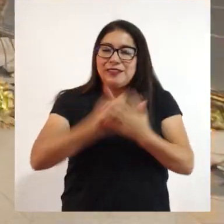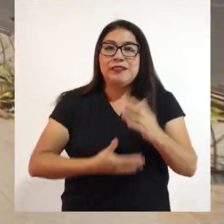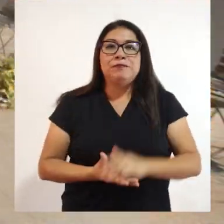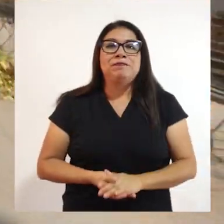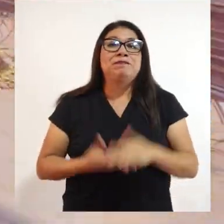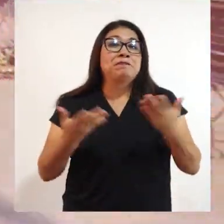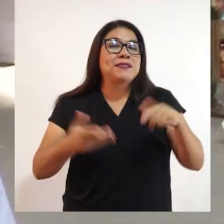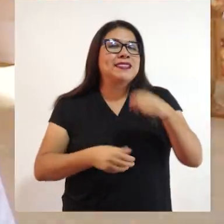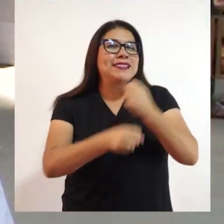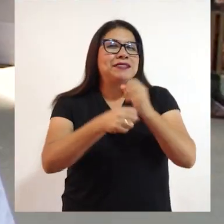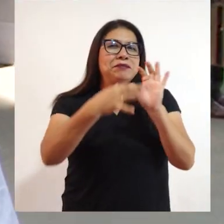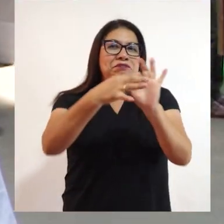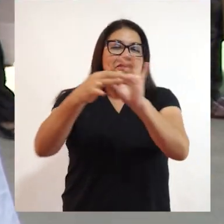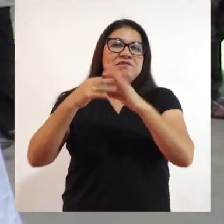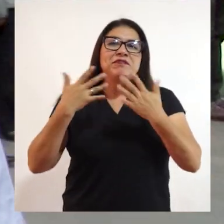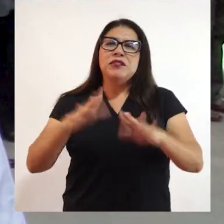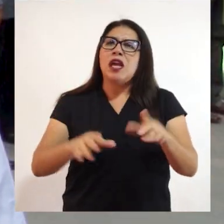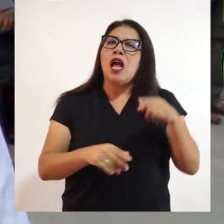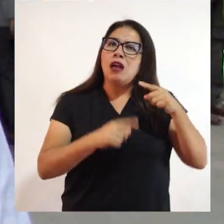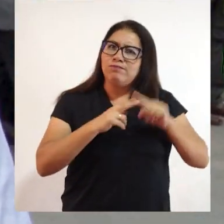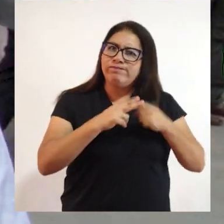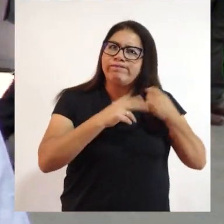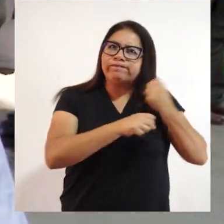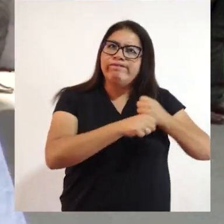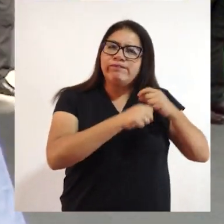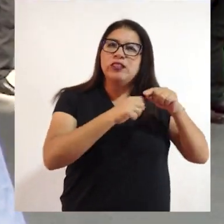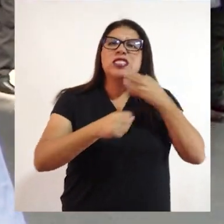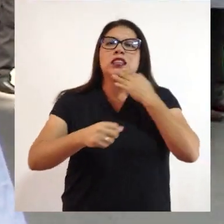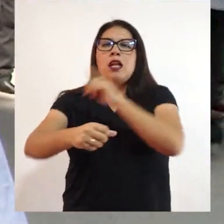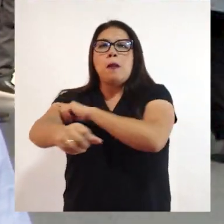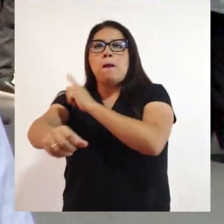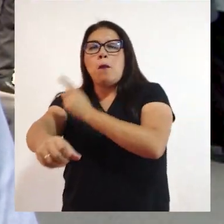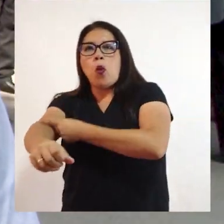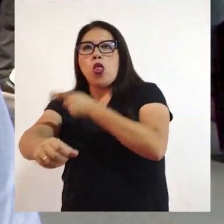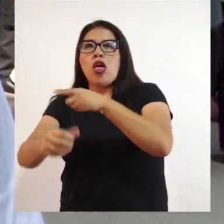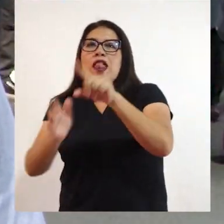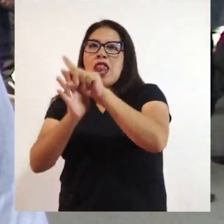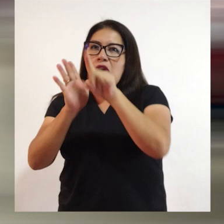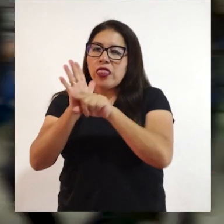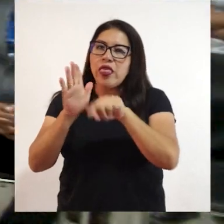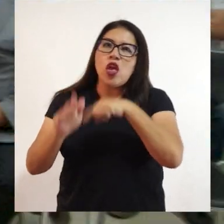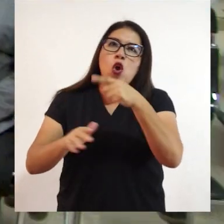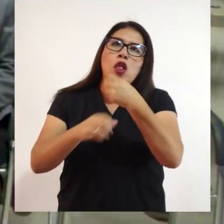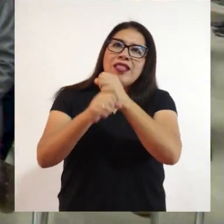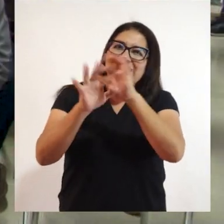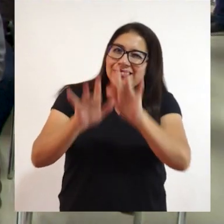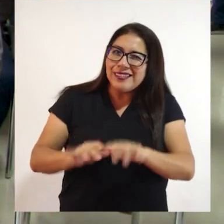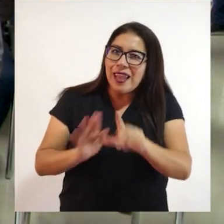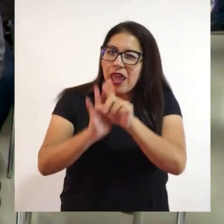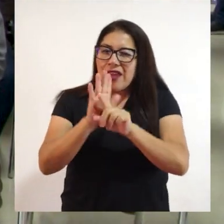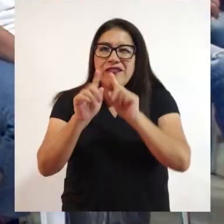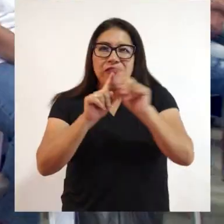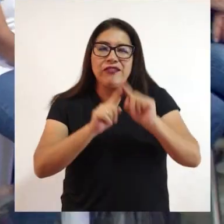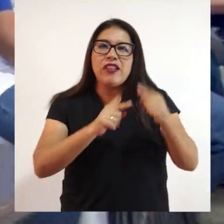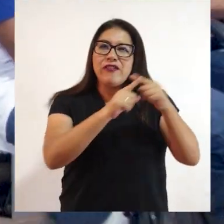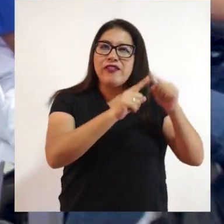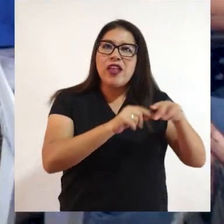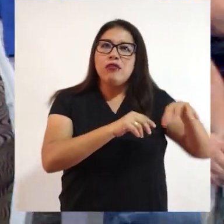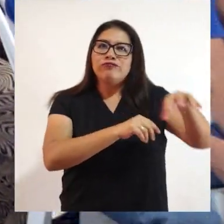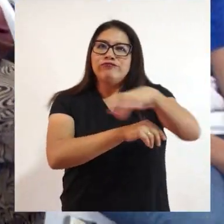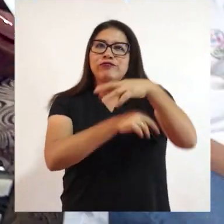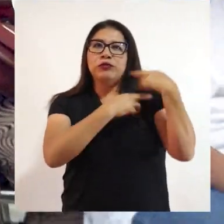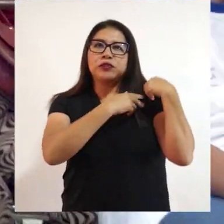Ese trabajo articulado que se viene realizando entre el Poder Ejecutivo, el Poder Legislativo y los diferentes niveles de gobierno